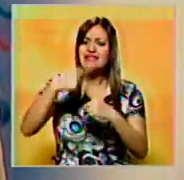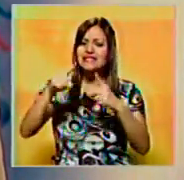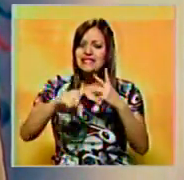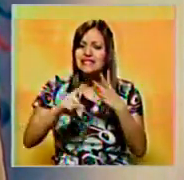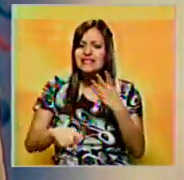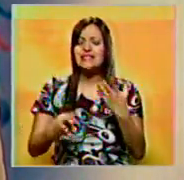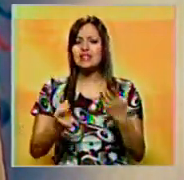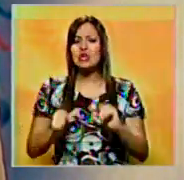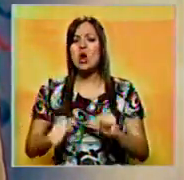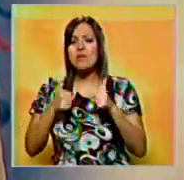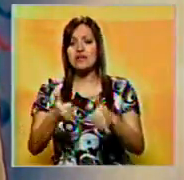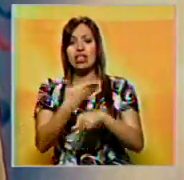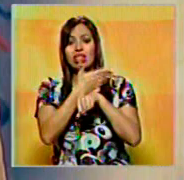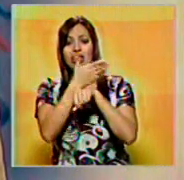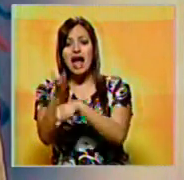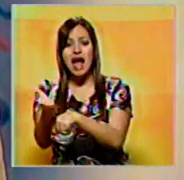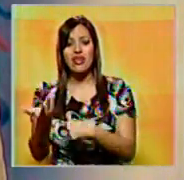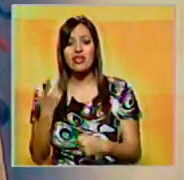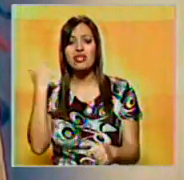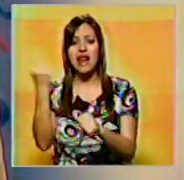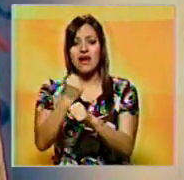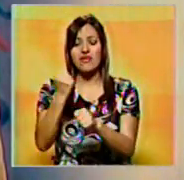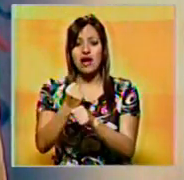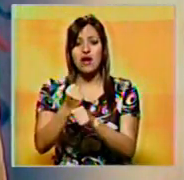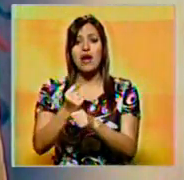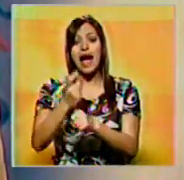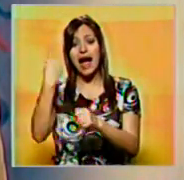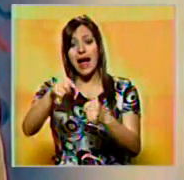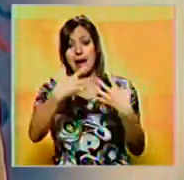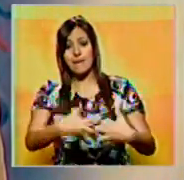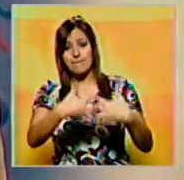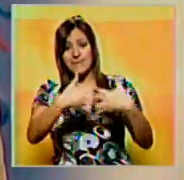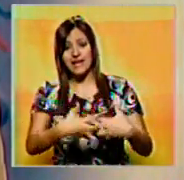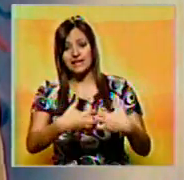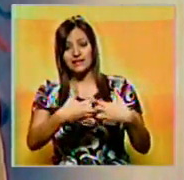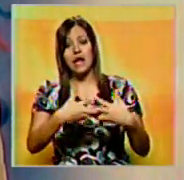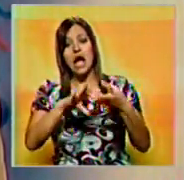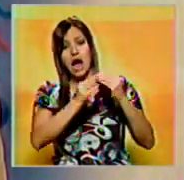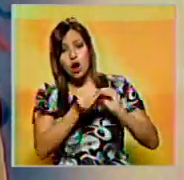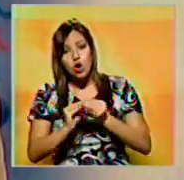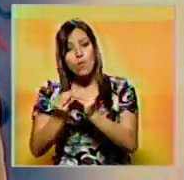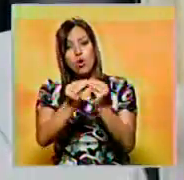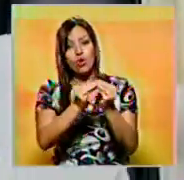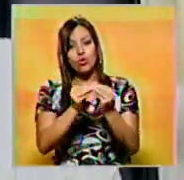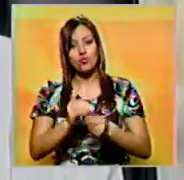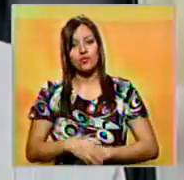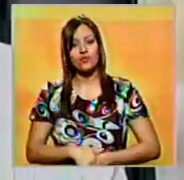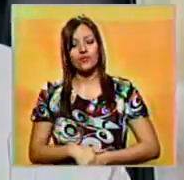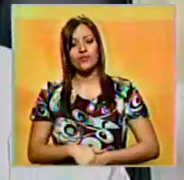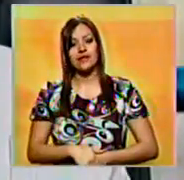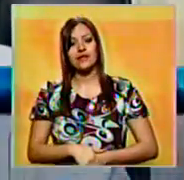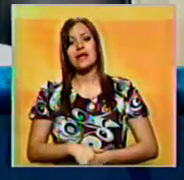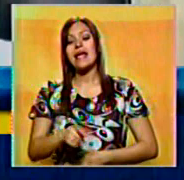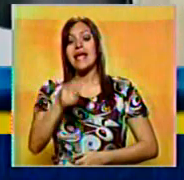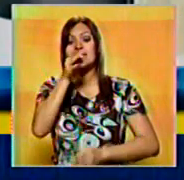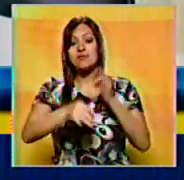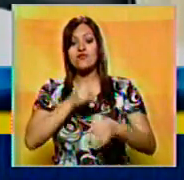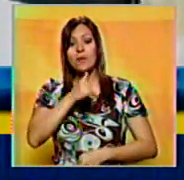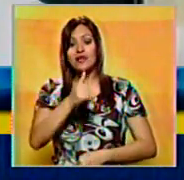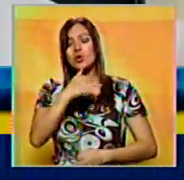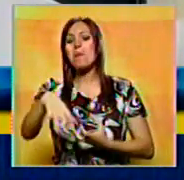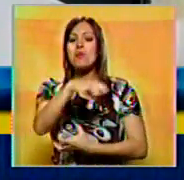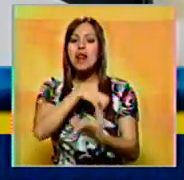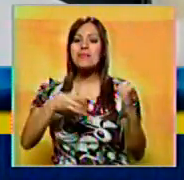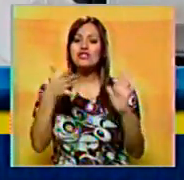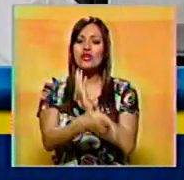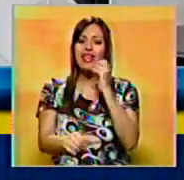la que destaca el inicio tardío de funciones de la procesadora monaca por el acondicionamiento de la planza Constantino Indicó que la crisis